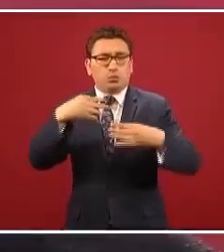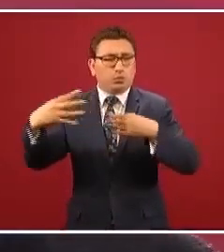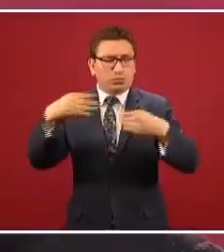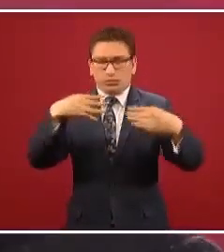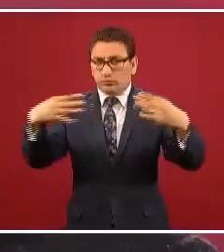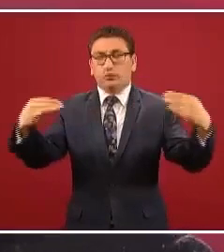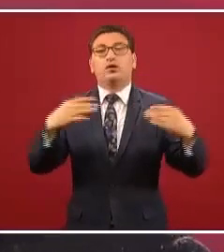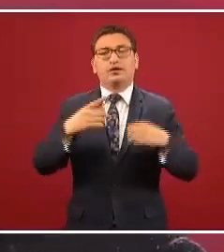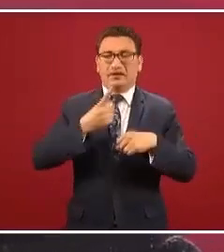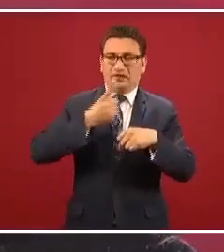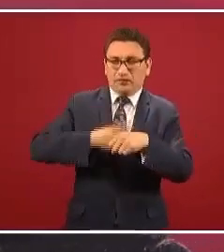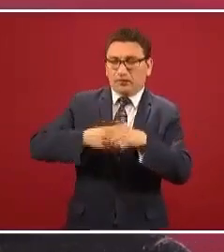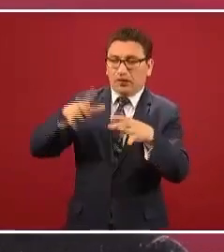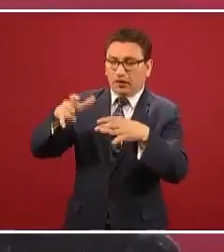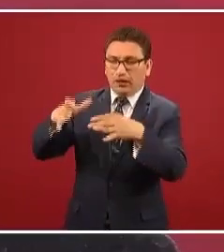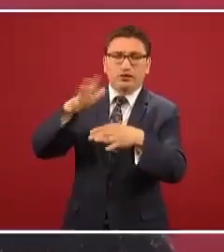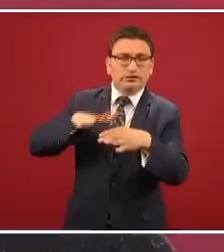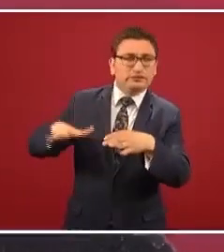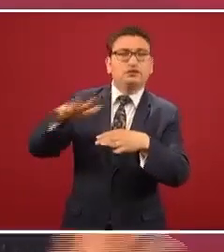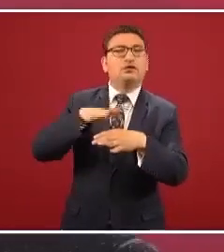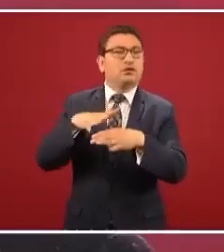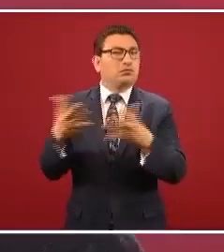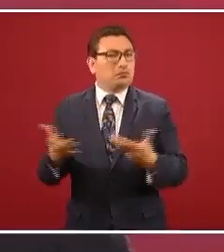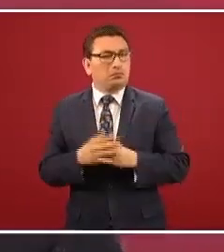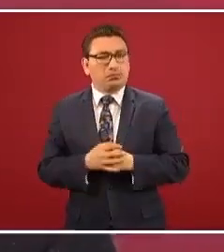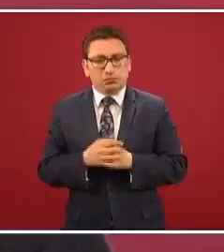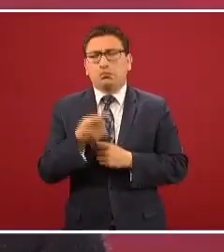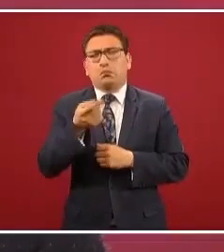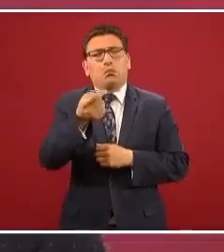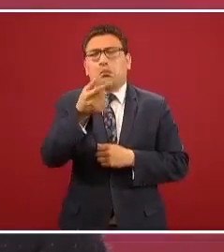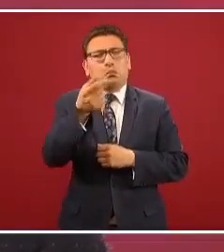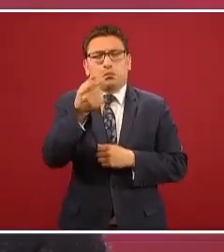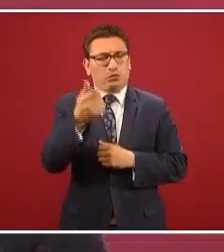de enfermedad en una población, hasta el momento es considerablemente baja.